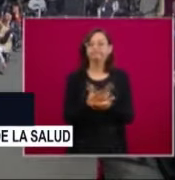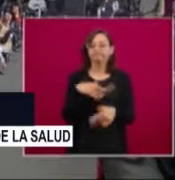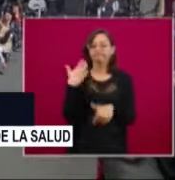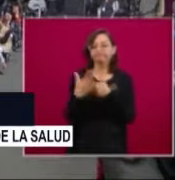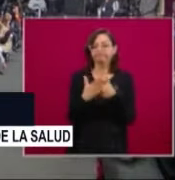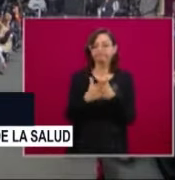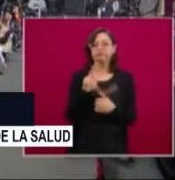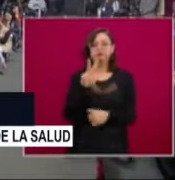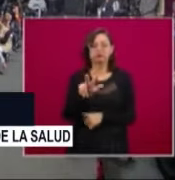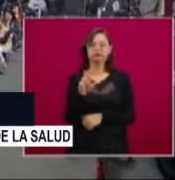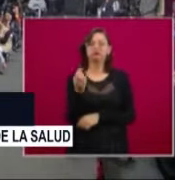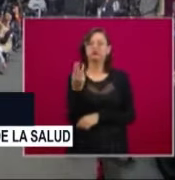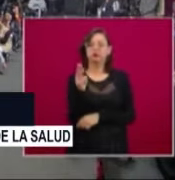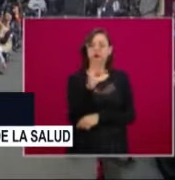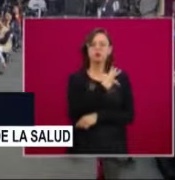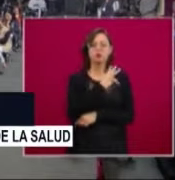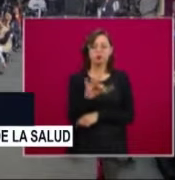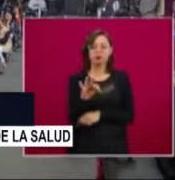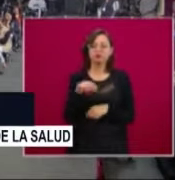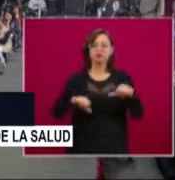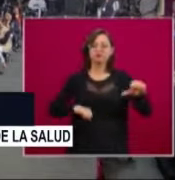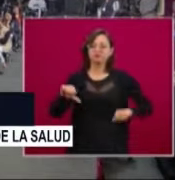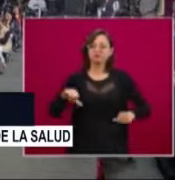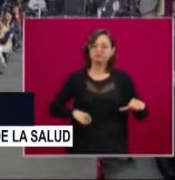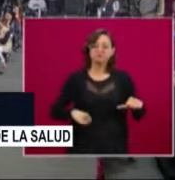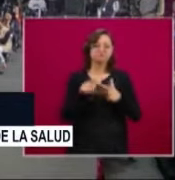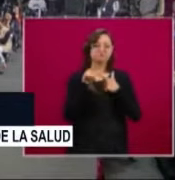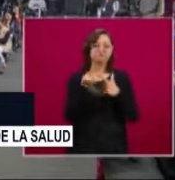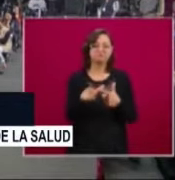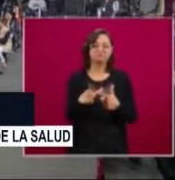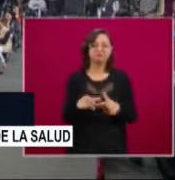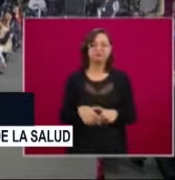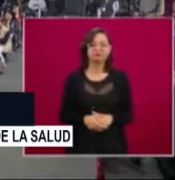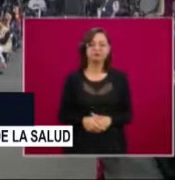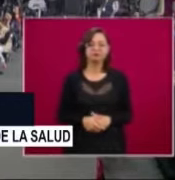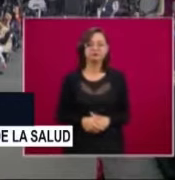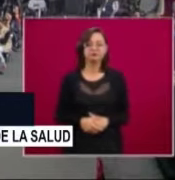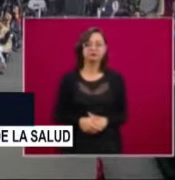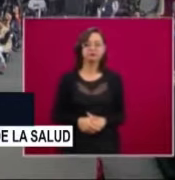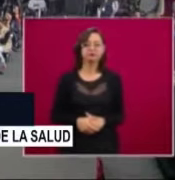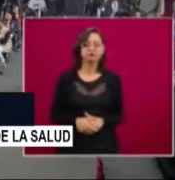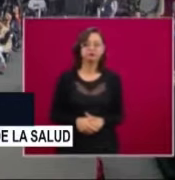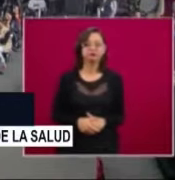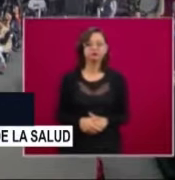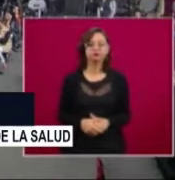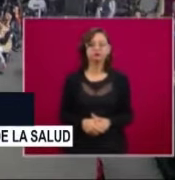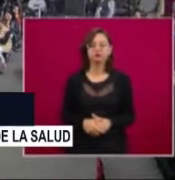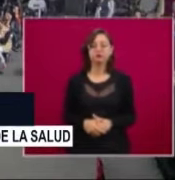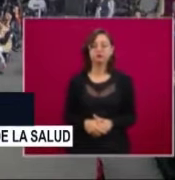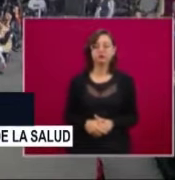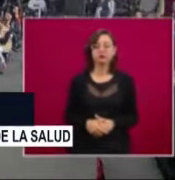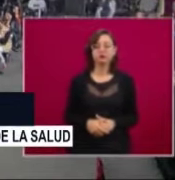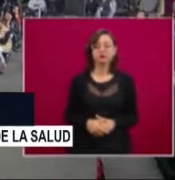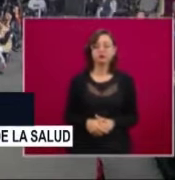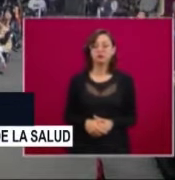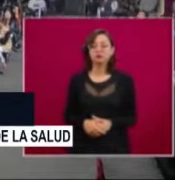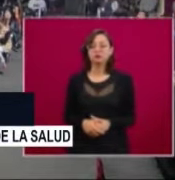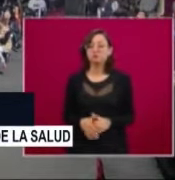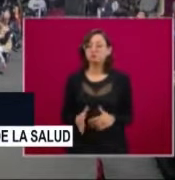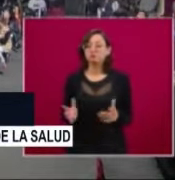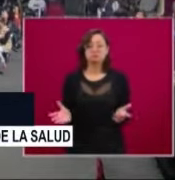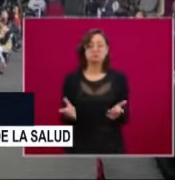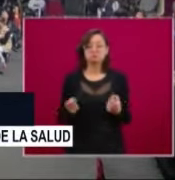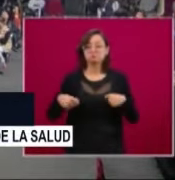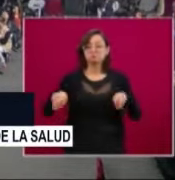casos en fase de investigación clínica de hecho la propia coordinación de los institutos nacionales de salud de méxico y el mnr en